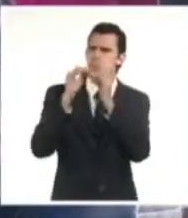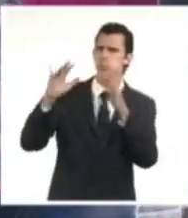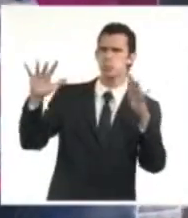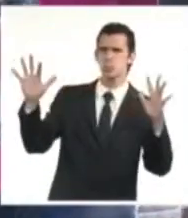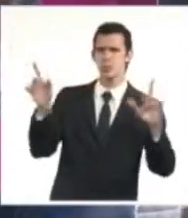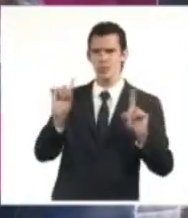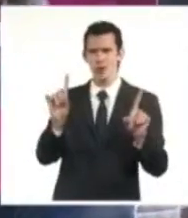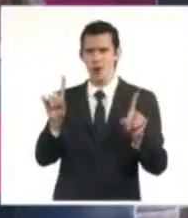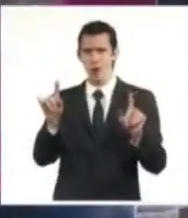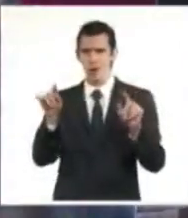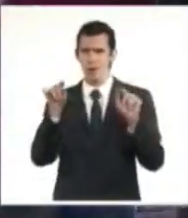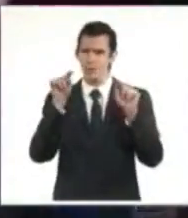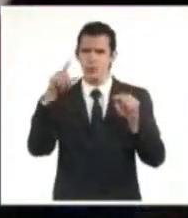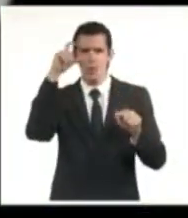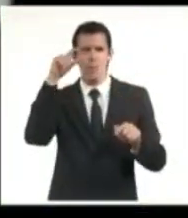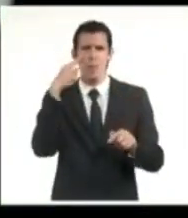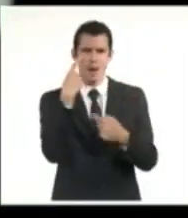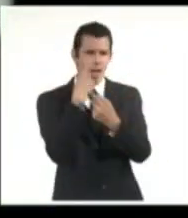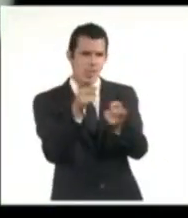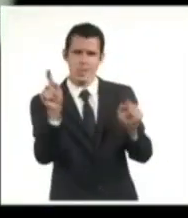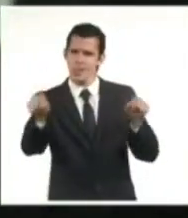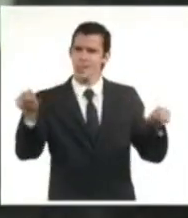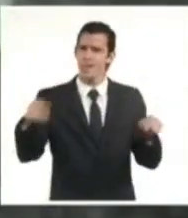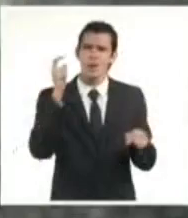de este pueblo que te bendijo.